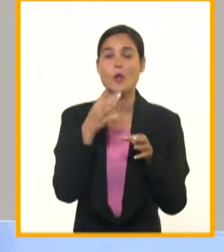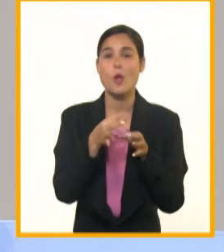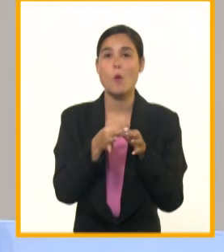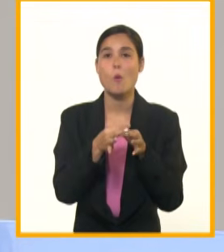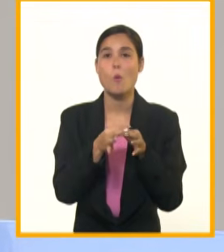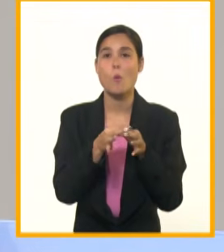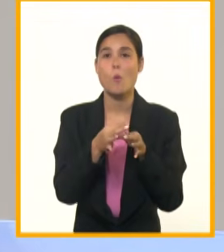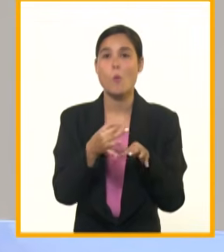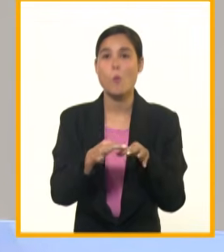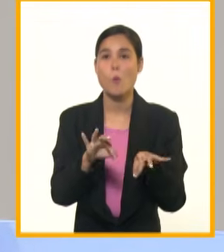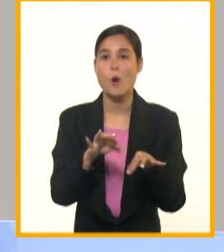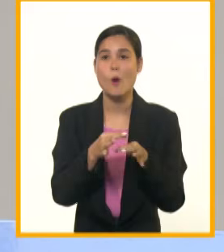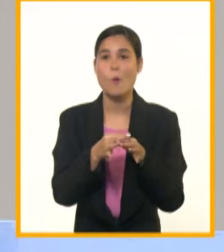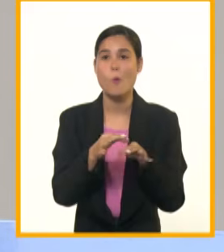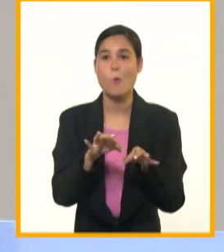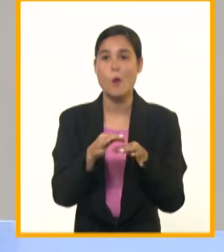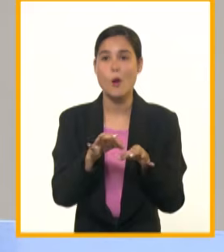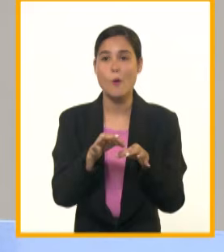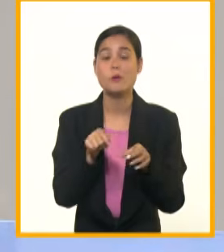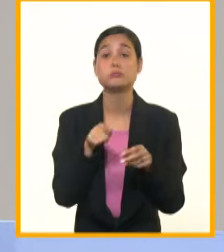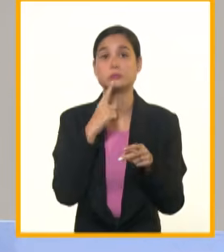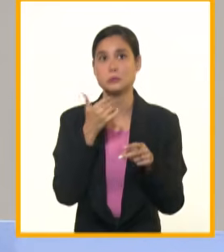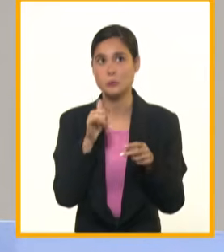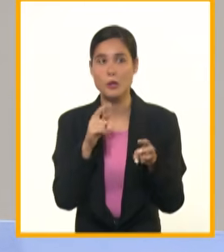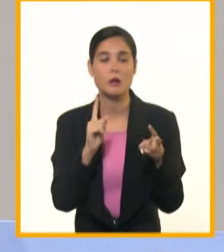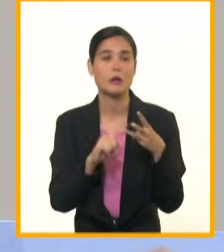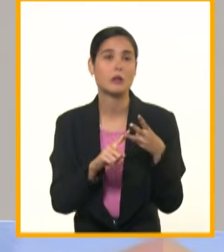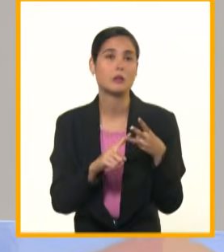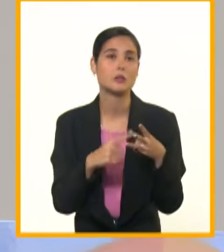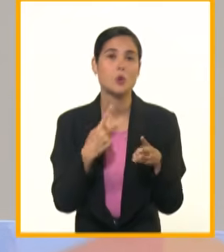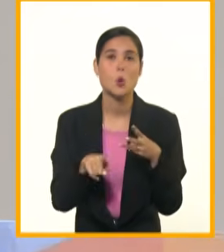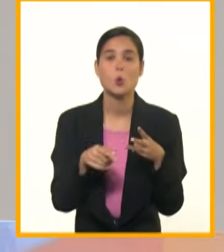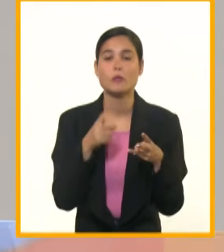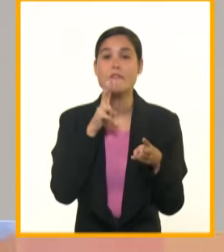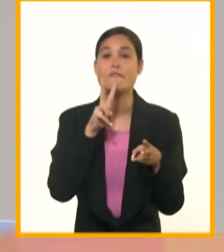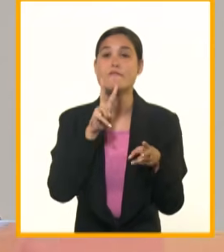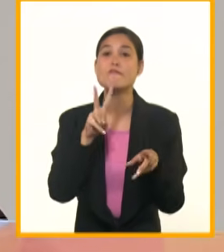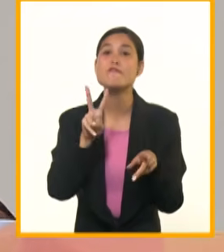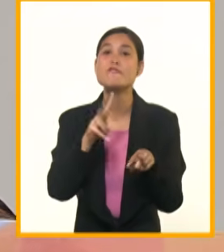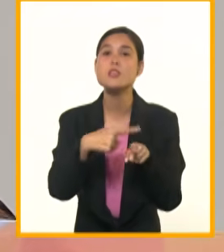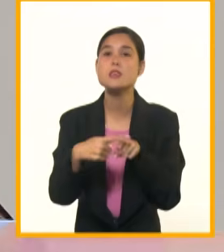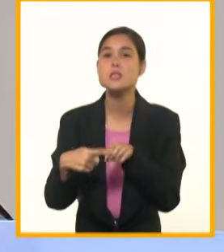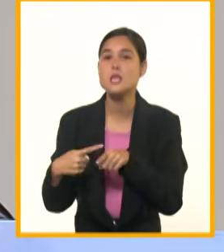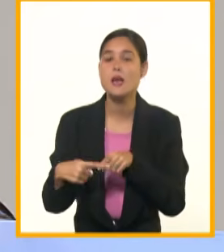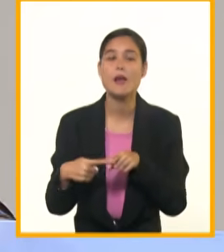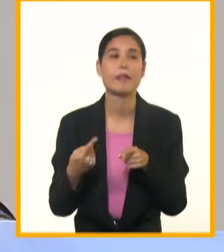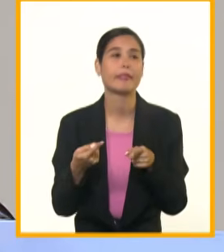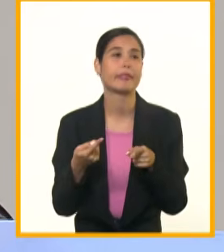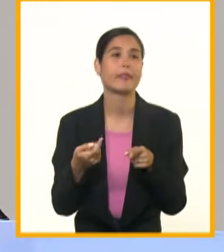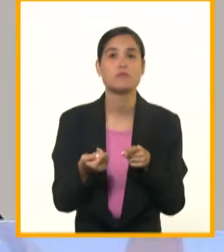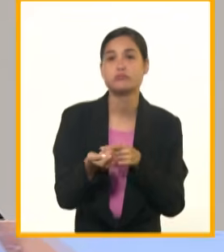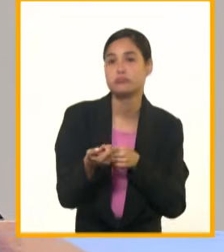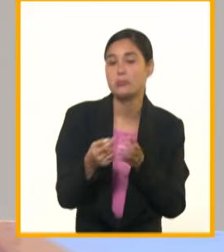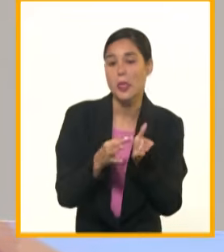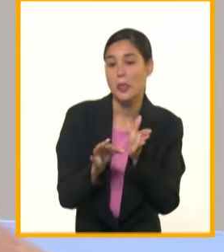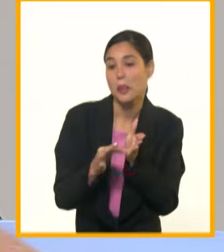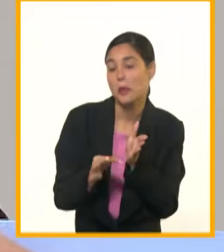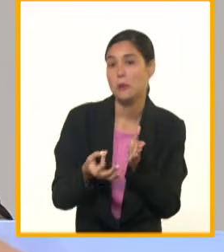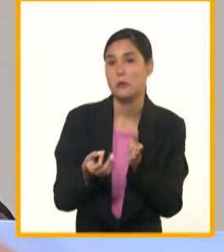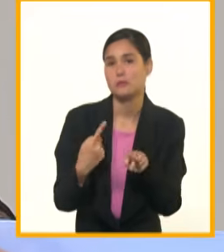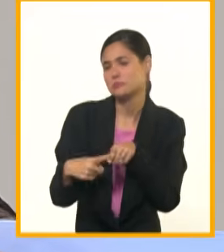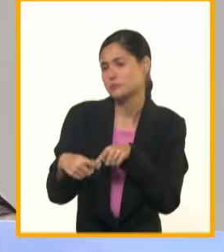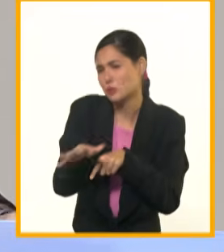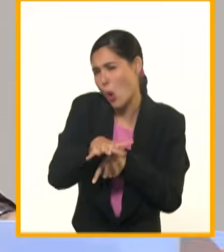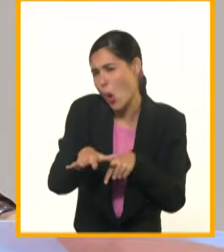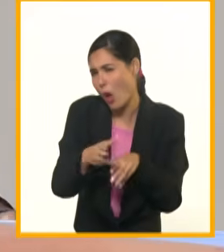producciones agropecuarias, ya de las diferentes viandas, hortalizas, granos. Este año, por ejemplo, tenemos un plan para el 2026